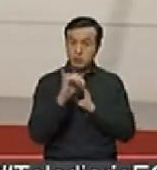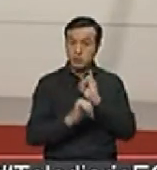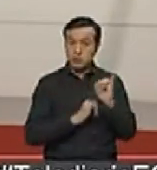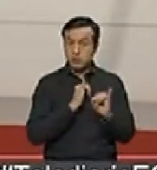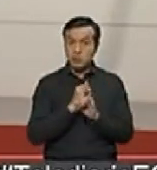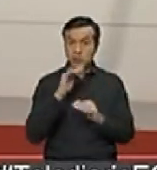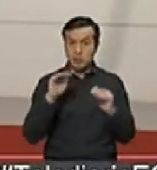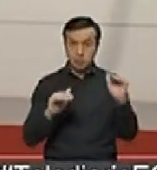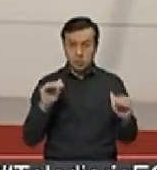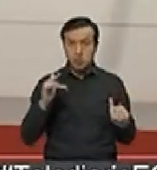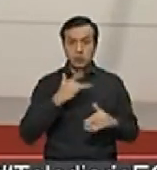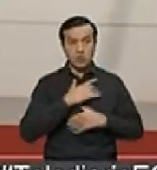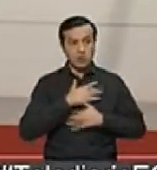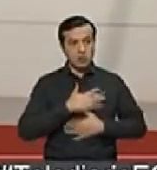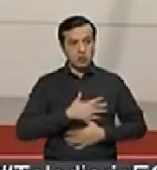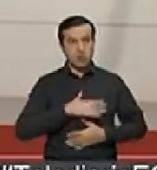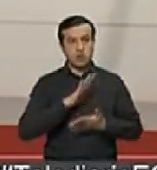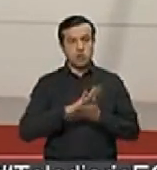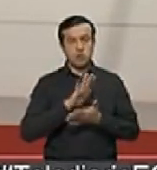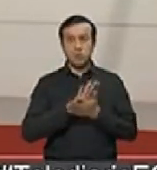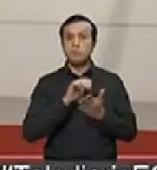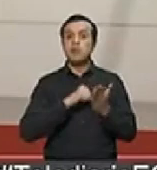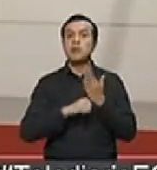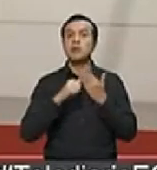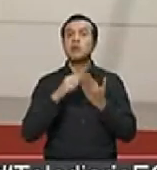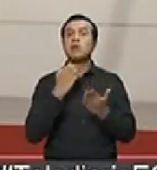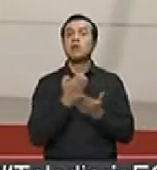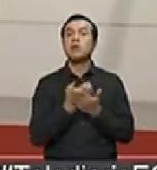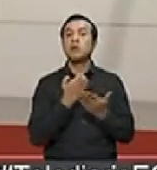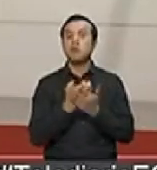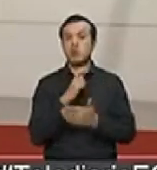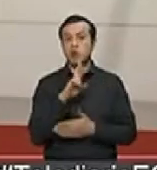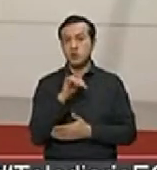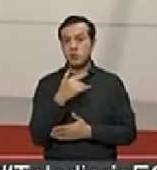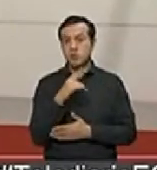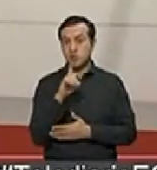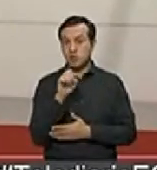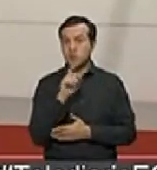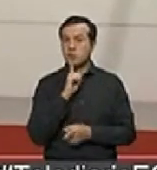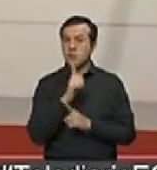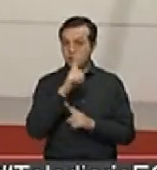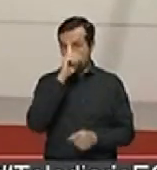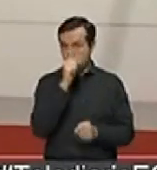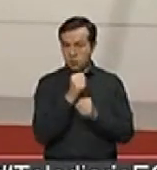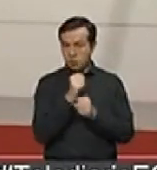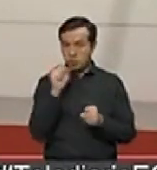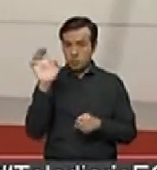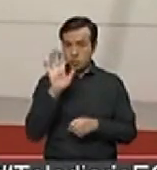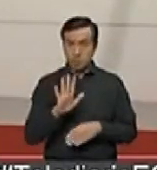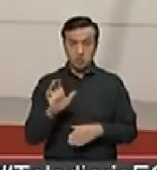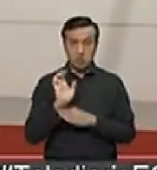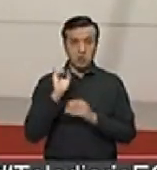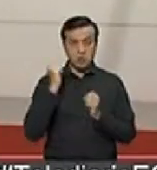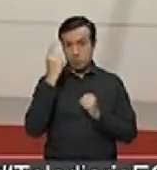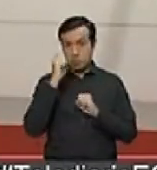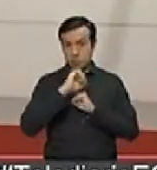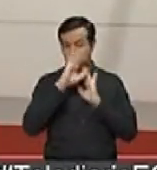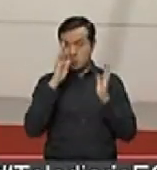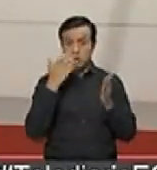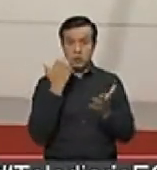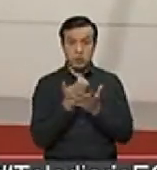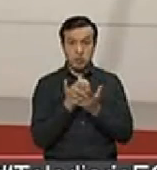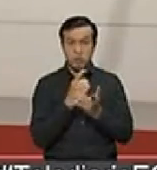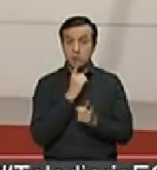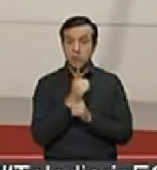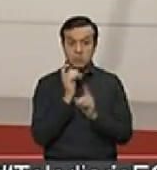la estabilidad, de la tranquilidad. El Ministerio de Economía y Finanzas, a través de Richard Martínez, ha manejado el país en una forma clara,